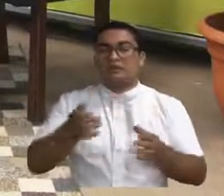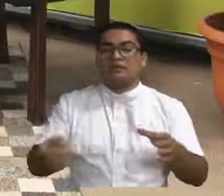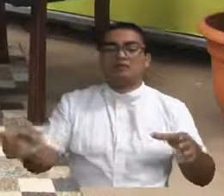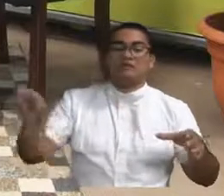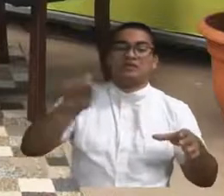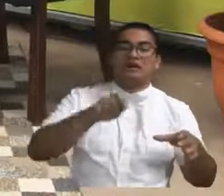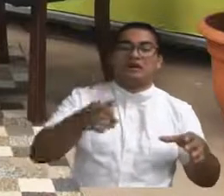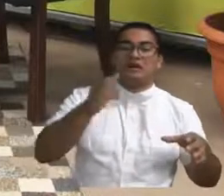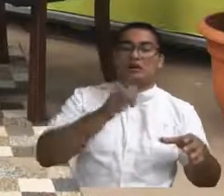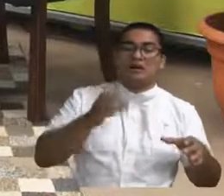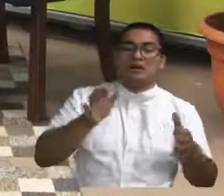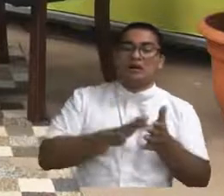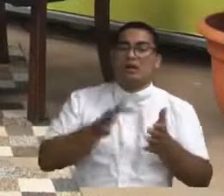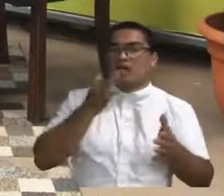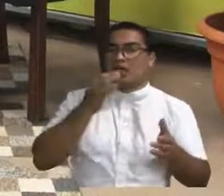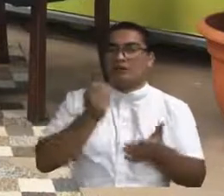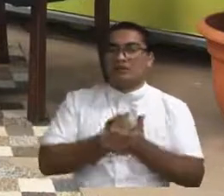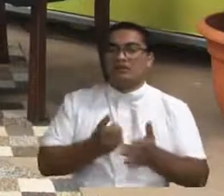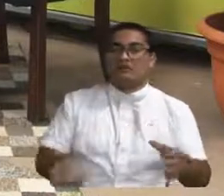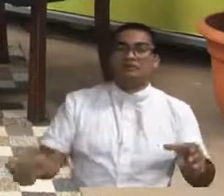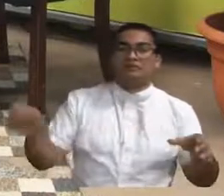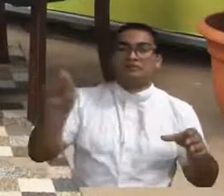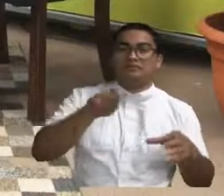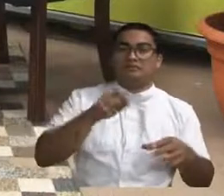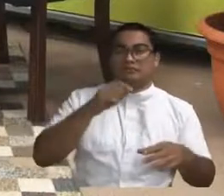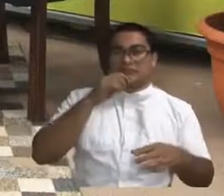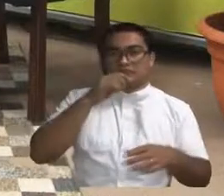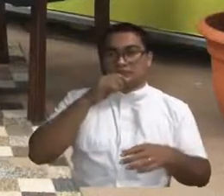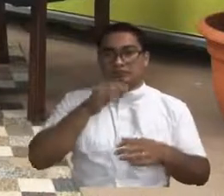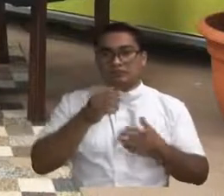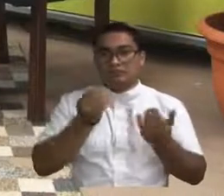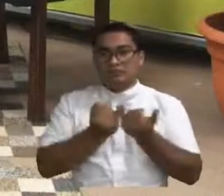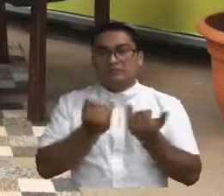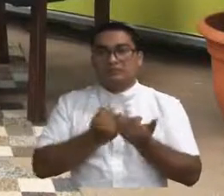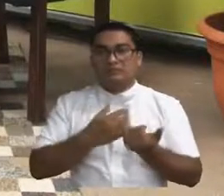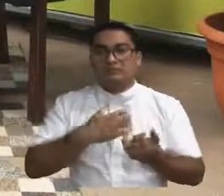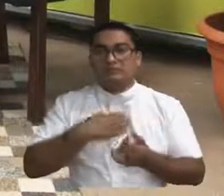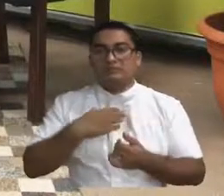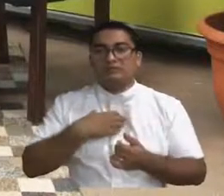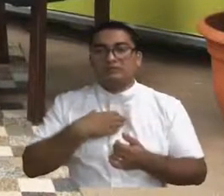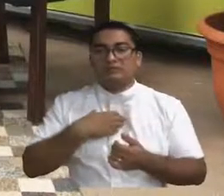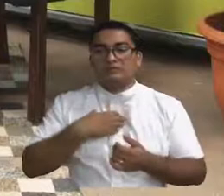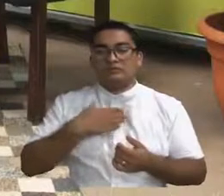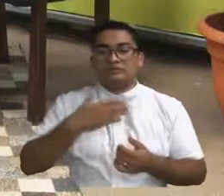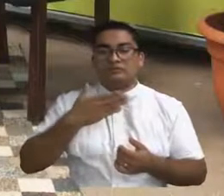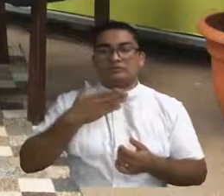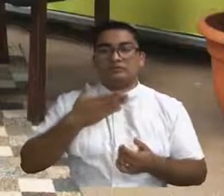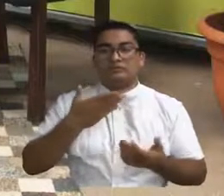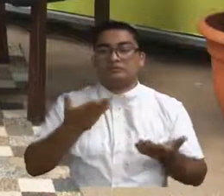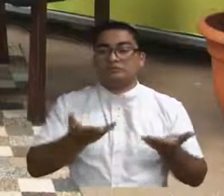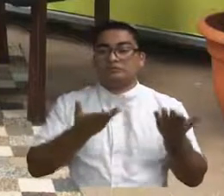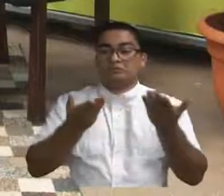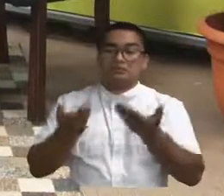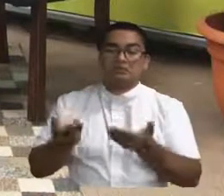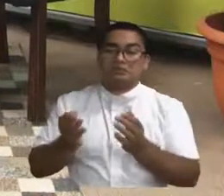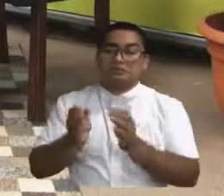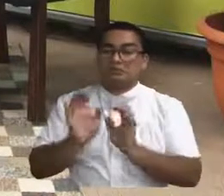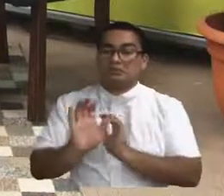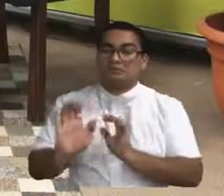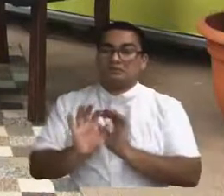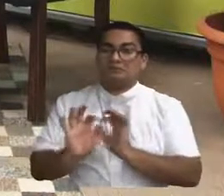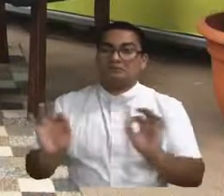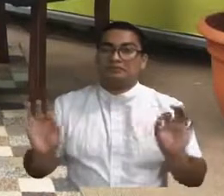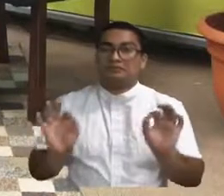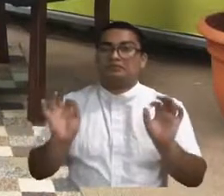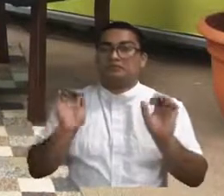tiempo, sobre todo, y hielo, aunque sí, no y le hielo. Echemos azúcar, pues ya pierde sus propiedades y no le estamos dando absolutamente nada al niño. Bien podemos hacer